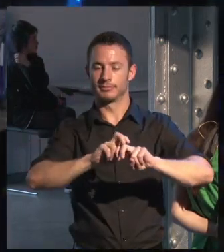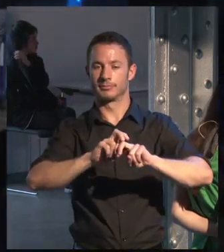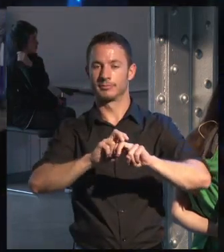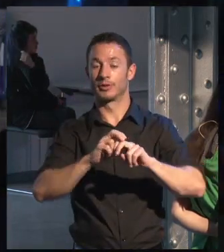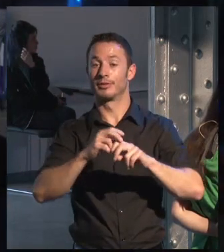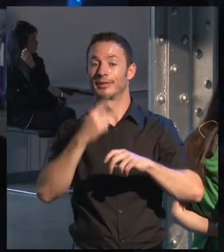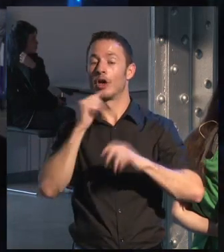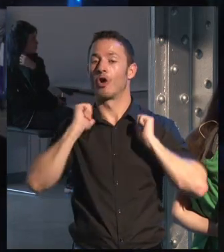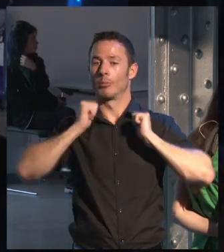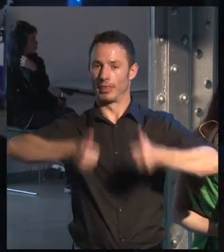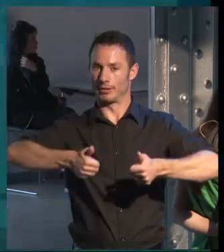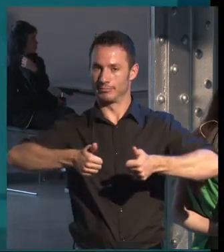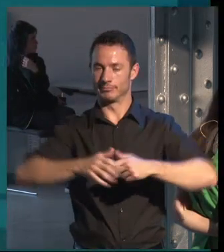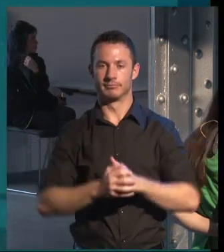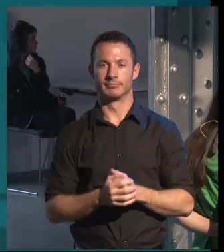comenzar